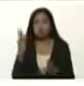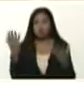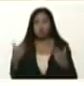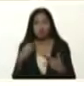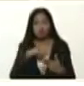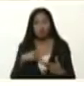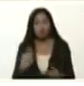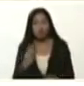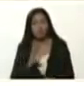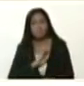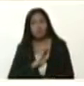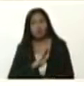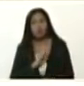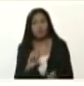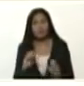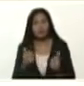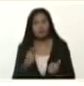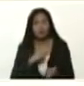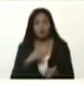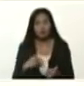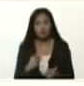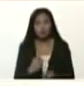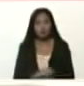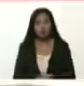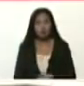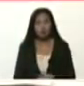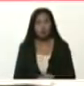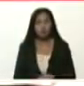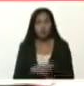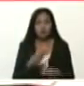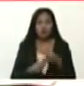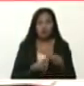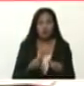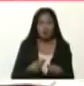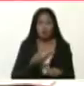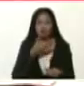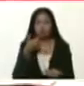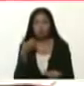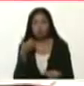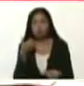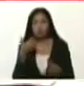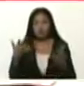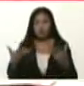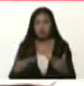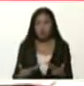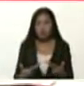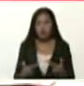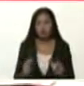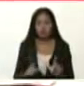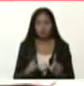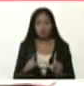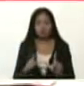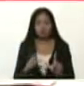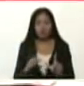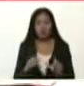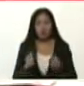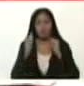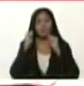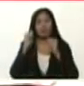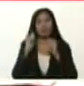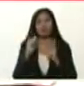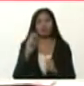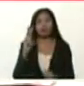minas y empezamos por ahí. El que lo haga mejor recibirá su premio de nuevas